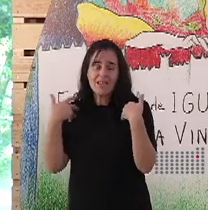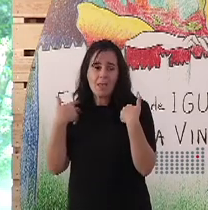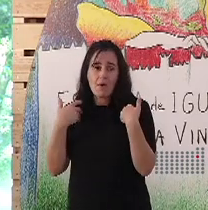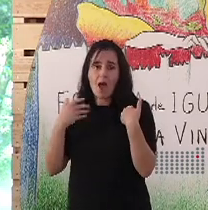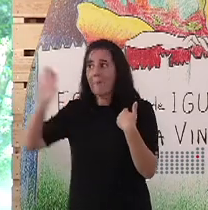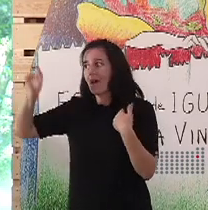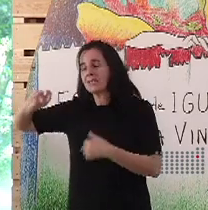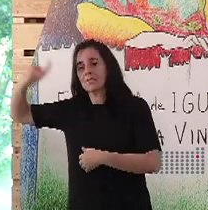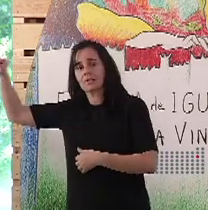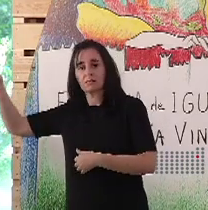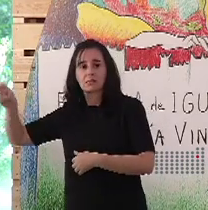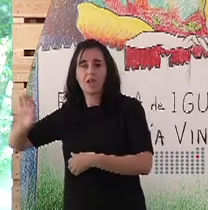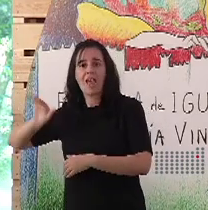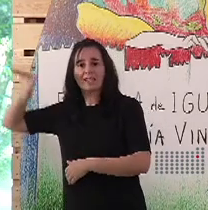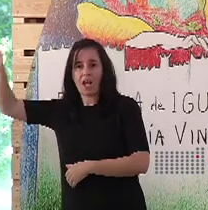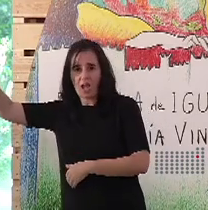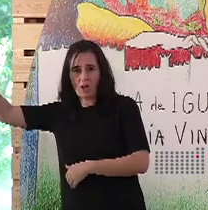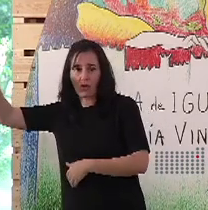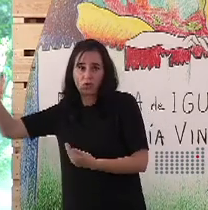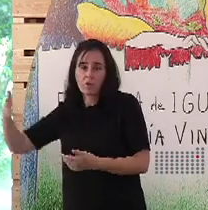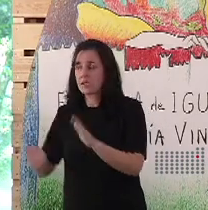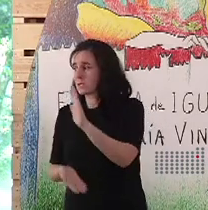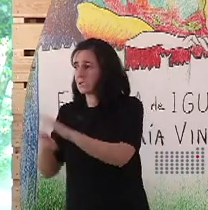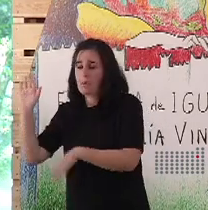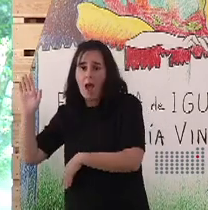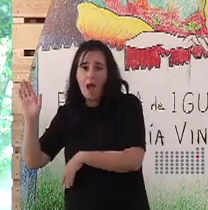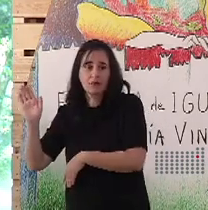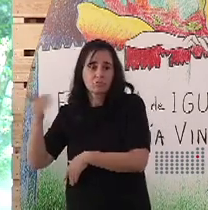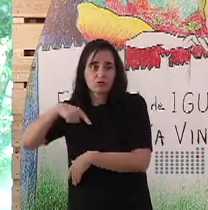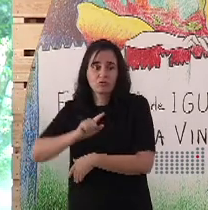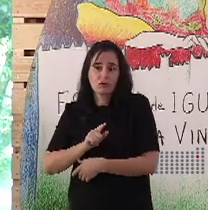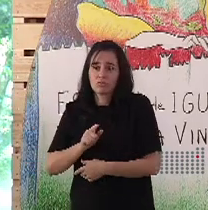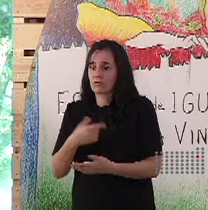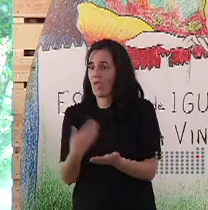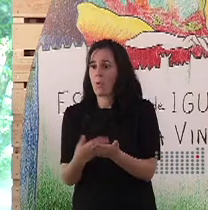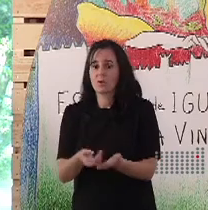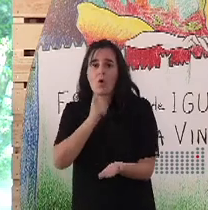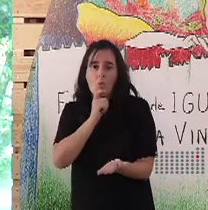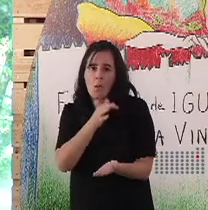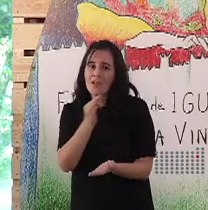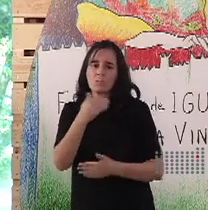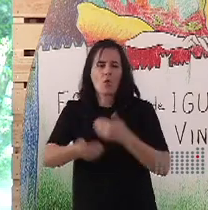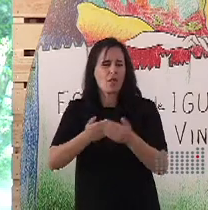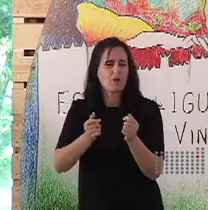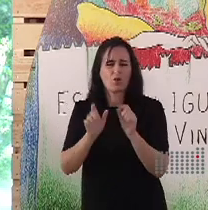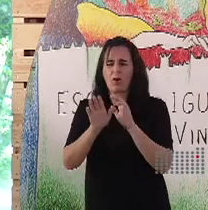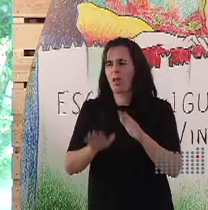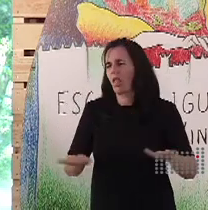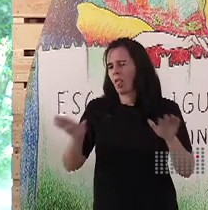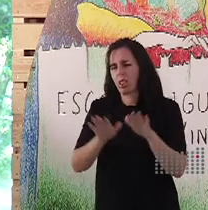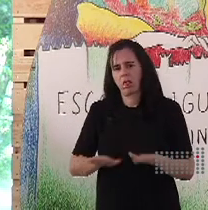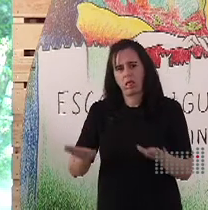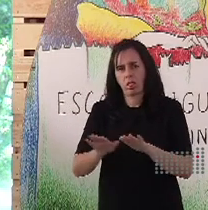maneira de articular unha resposta adaptada aos procedimentos tan longos que se producen neste